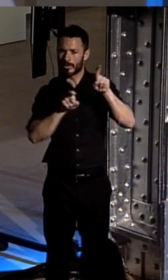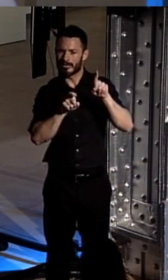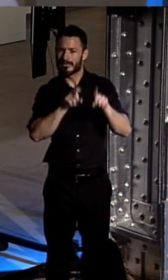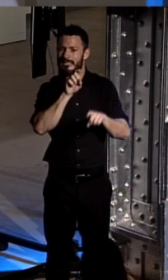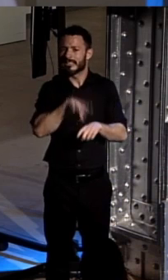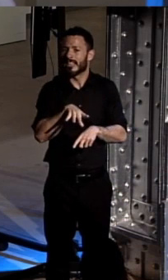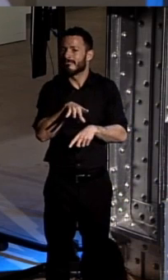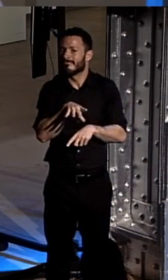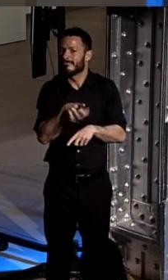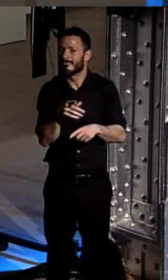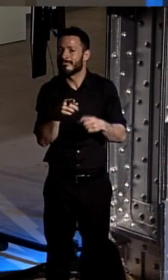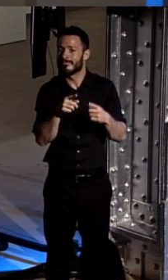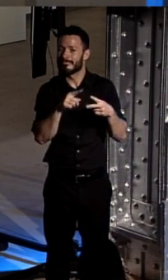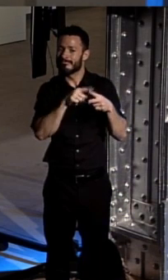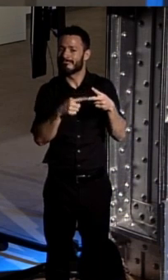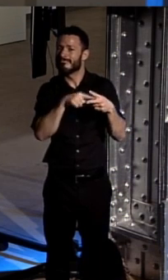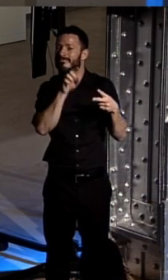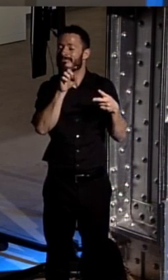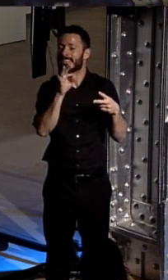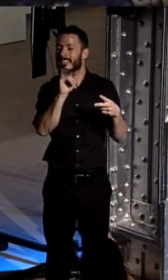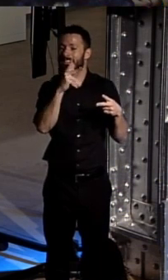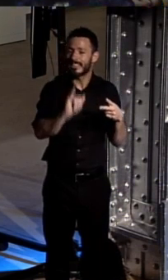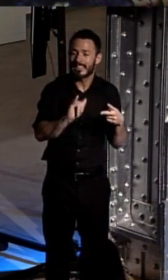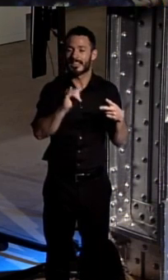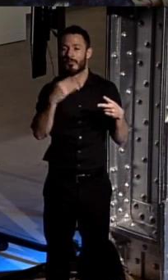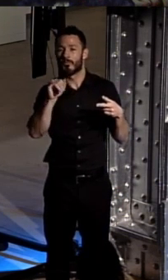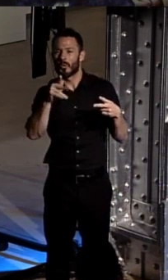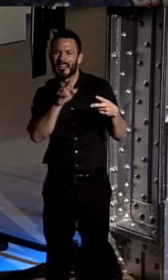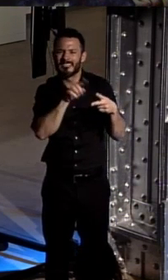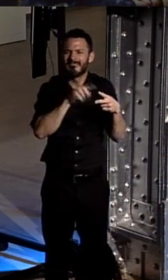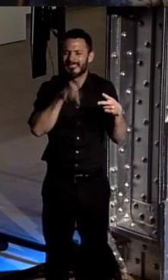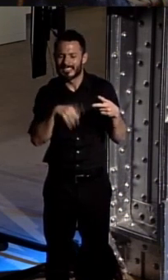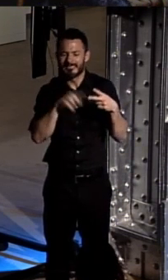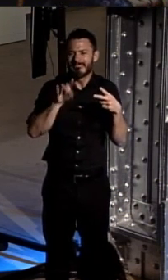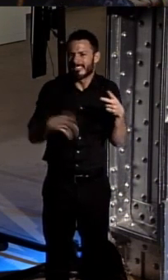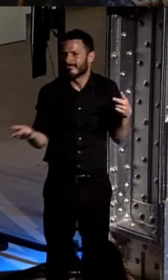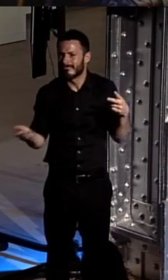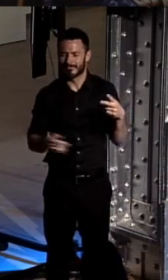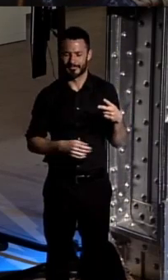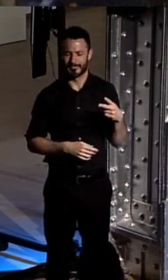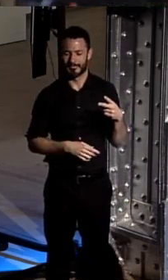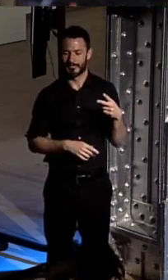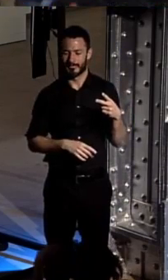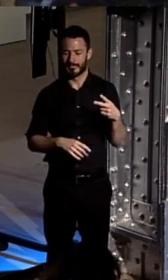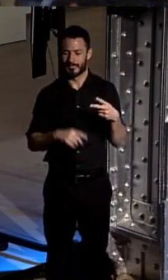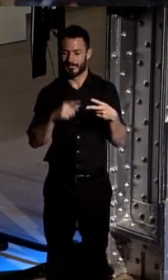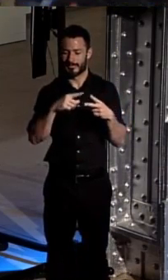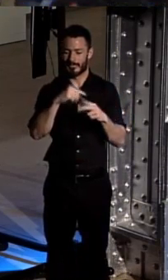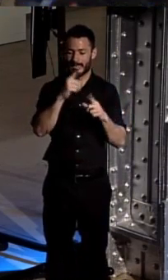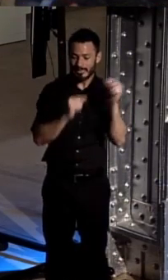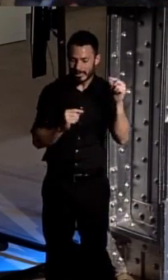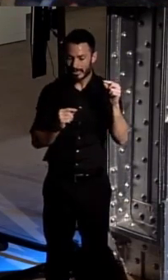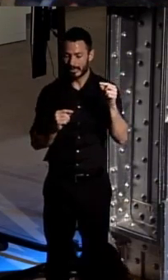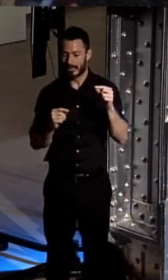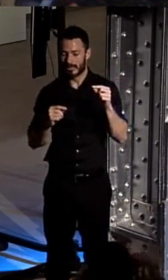quién? No charlen, no se copien, no se lo digan, piénsenlo, cada uno tome su decisión. Tienen que votar por uno de los dos, no vale no pensar. O sea, tienen que pensar o Kiki